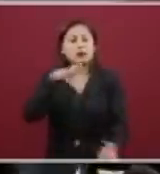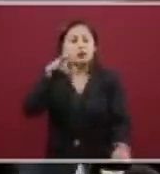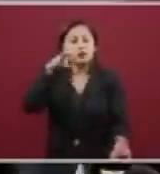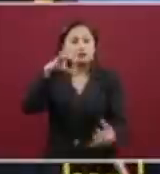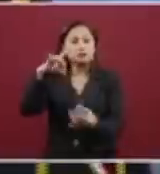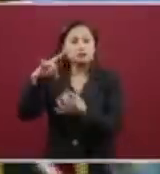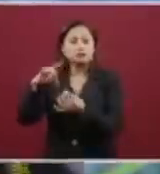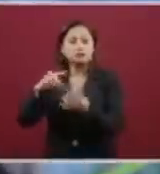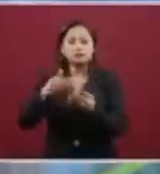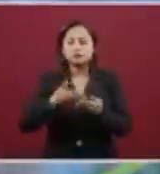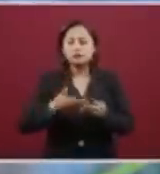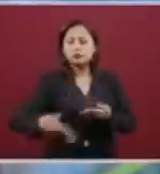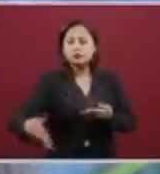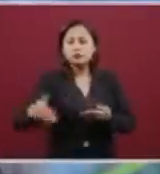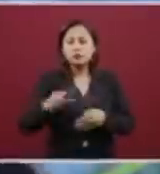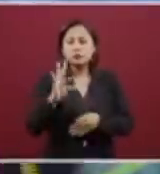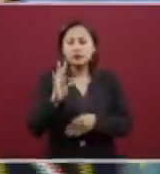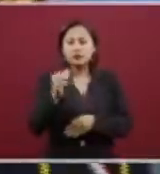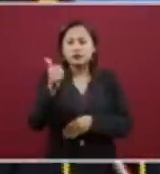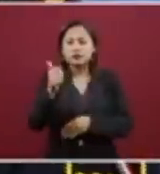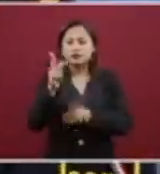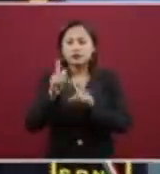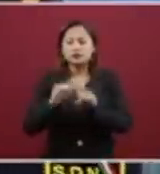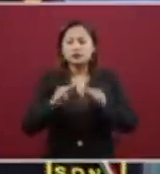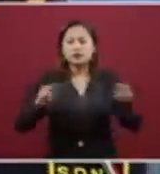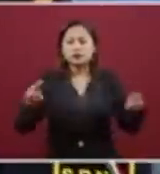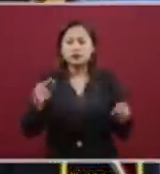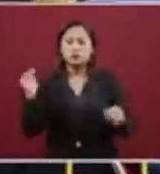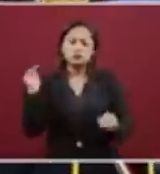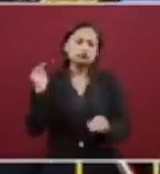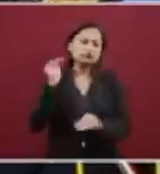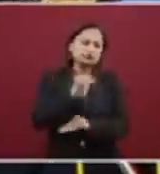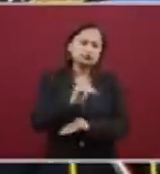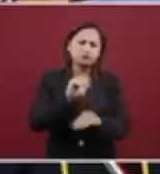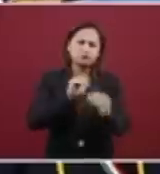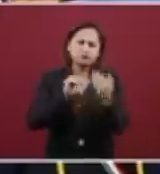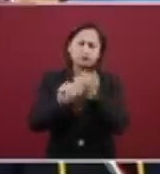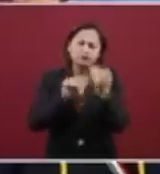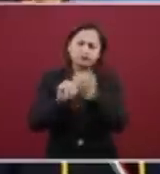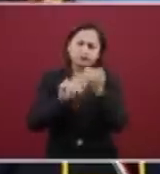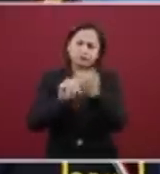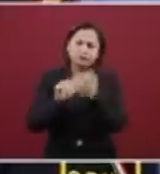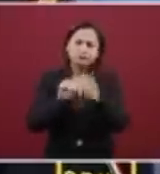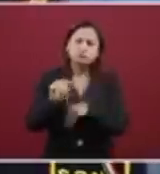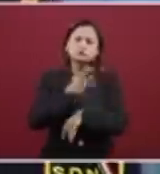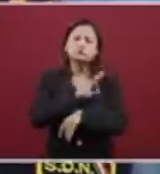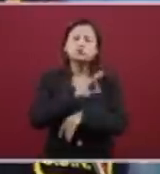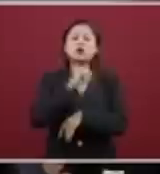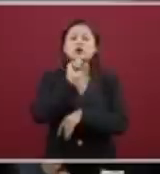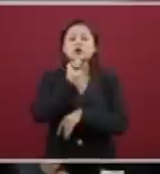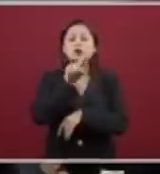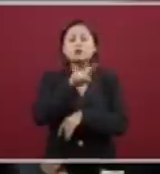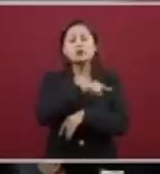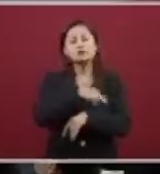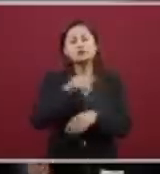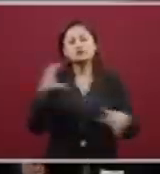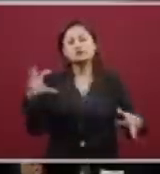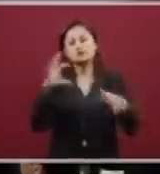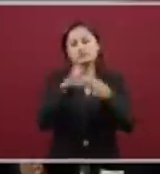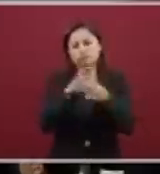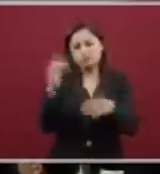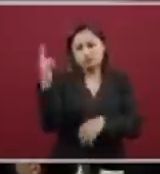kilómetros que se recorrerán en 35 minutos para el tránsito de pasajeros en vuelos de interconexión y por qué no también